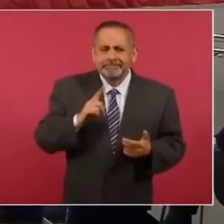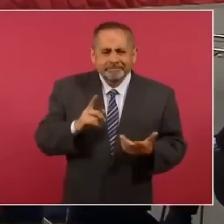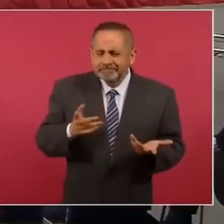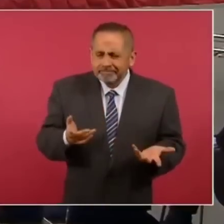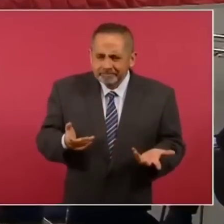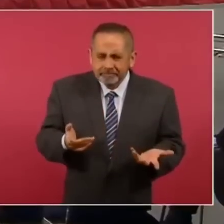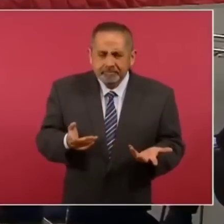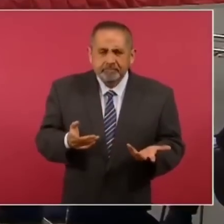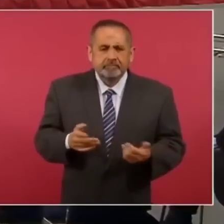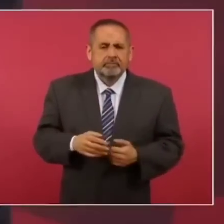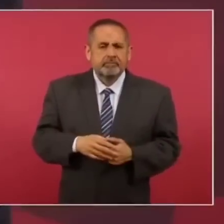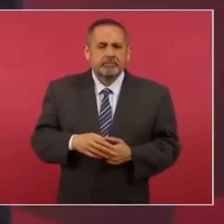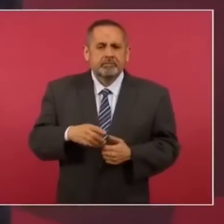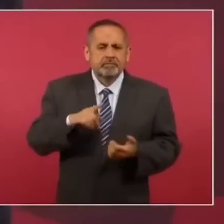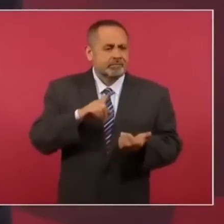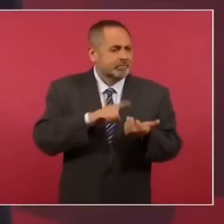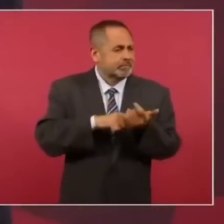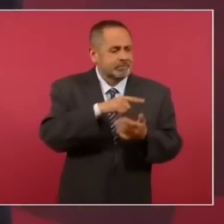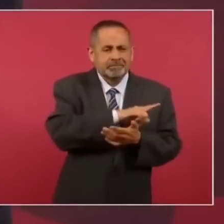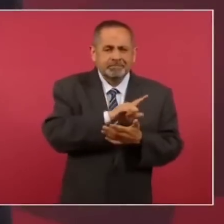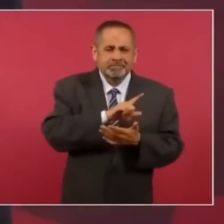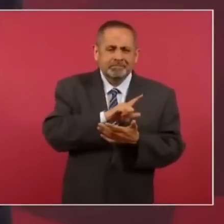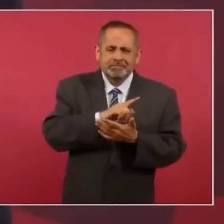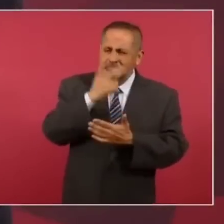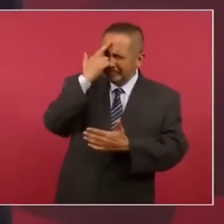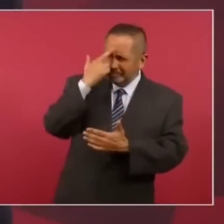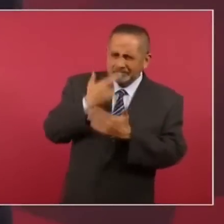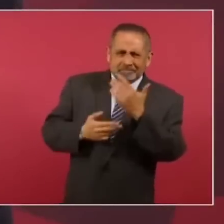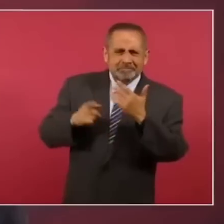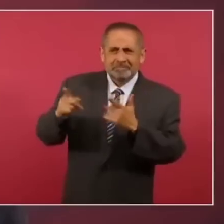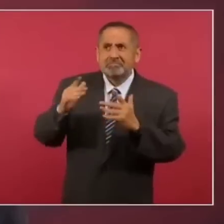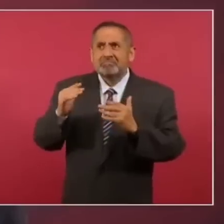es un acto de lesa soberanía,